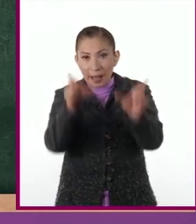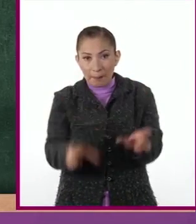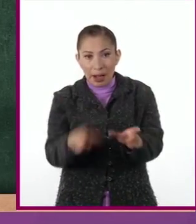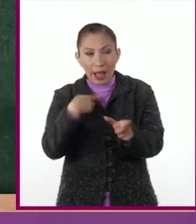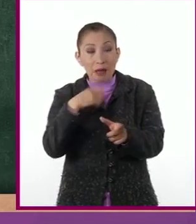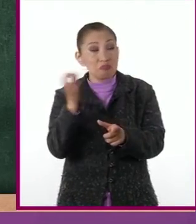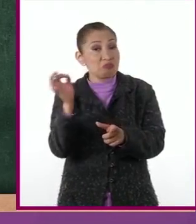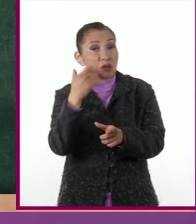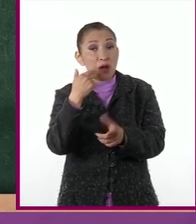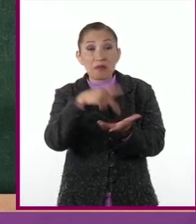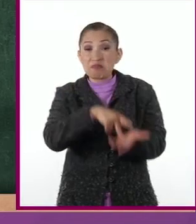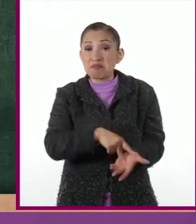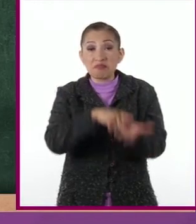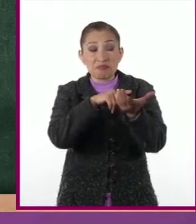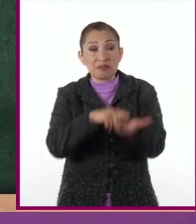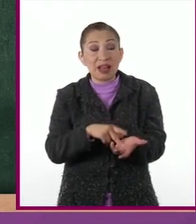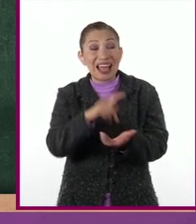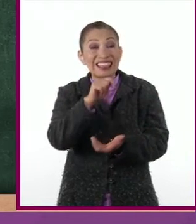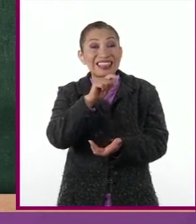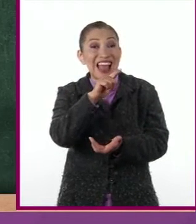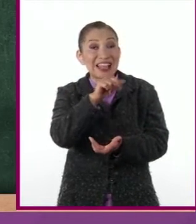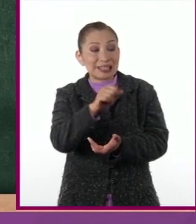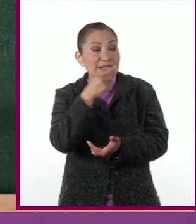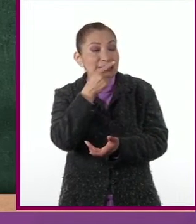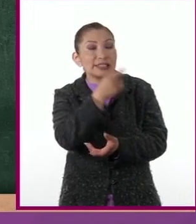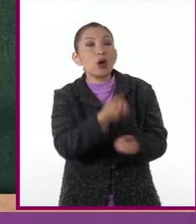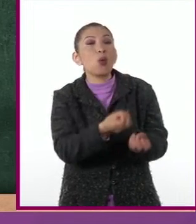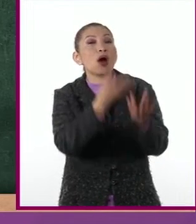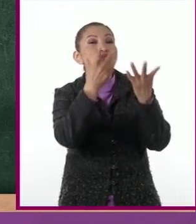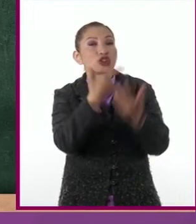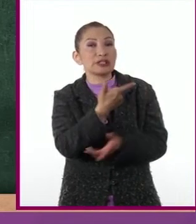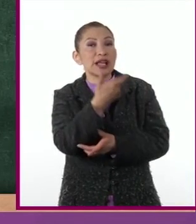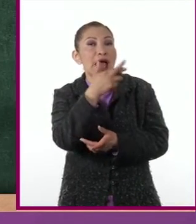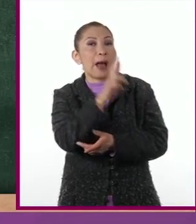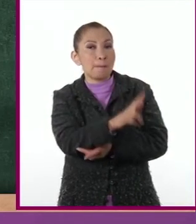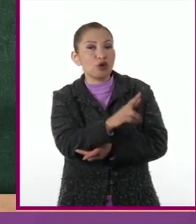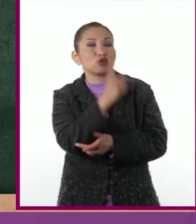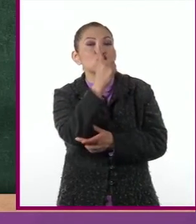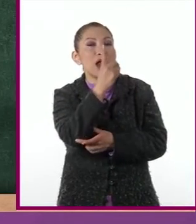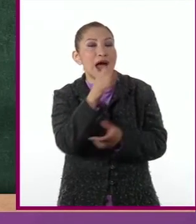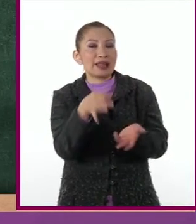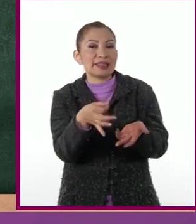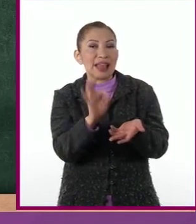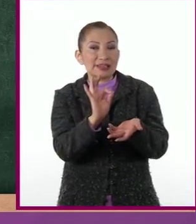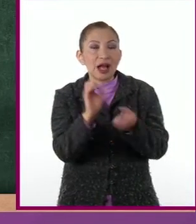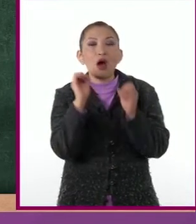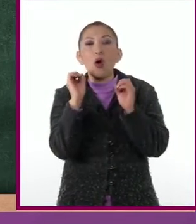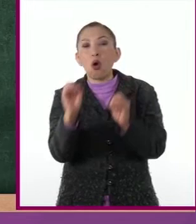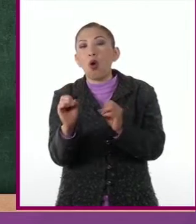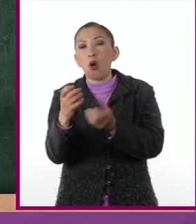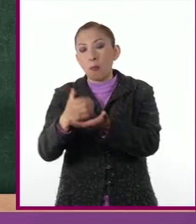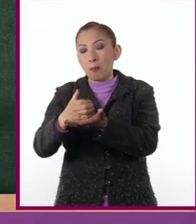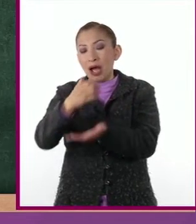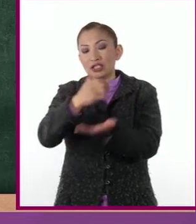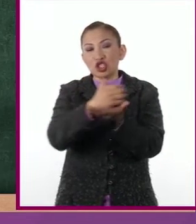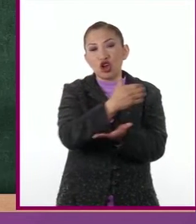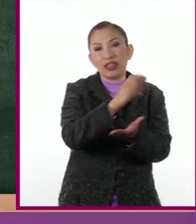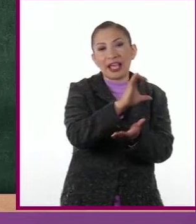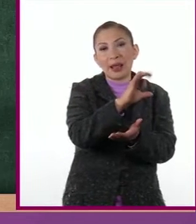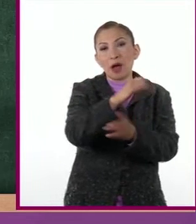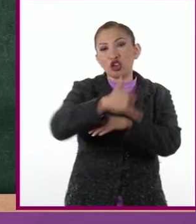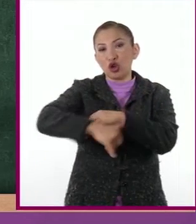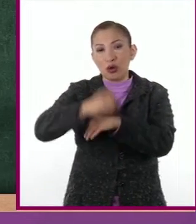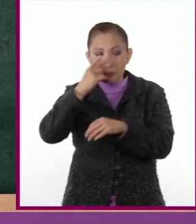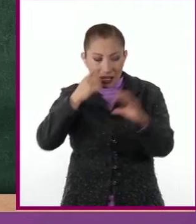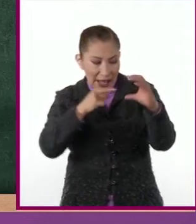tienes báscula, las tazas medidoras indican cuántos gramos es una taza o bien los vasitos de crema o